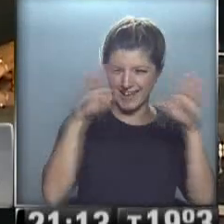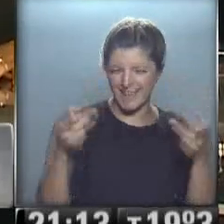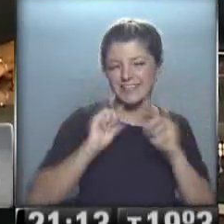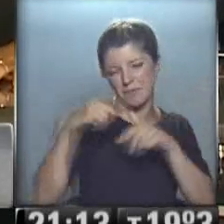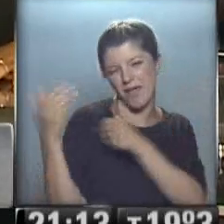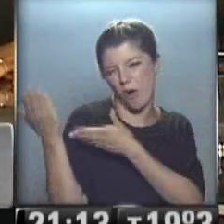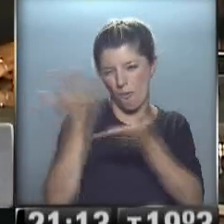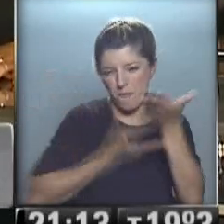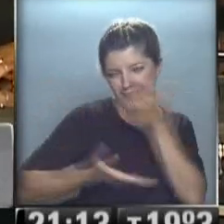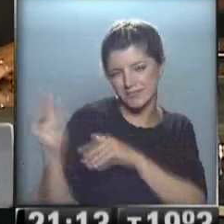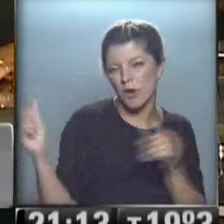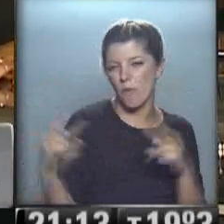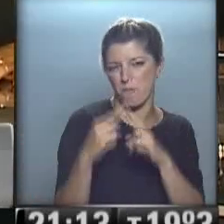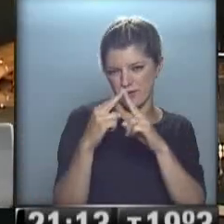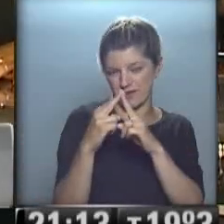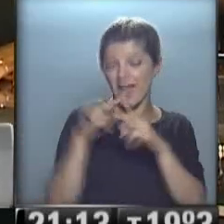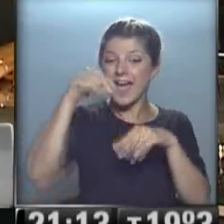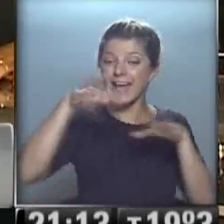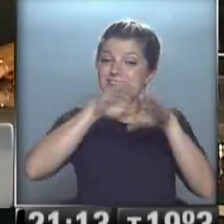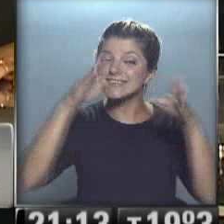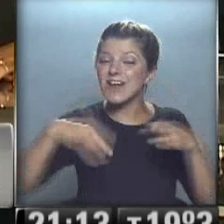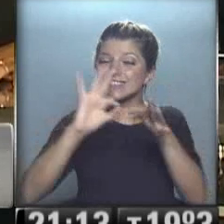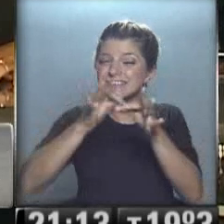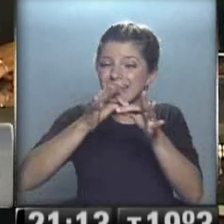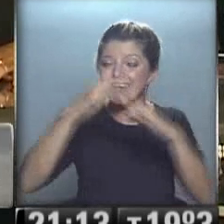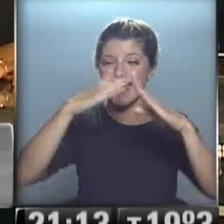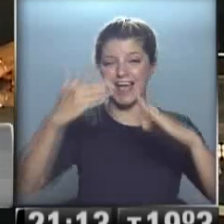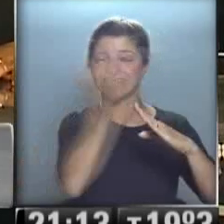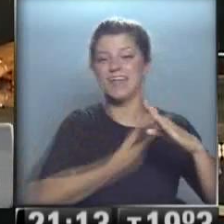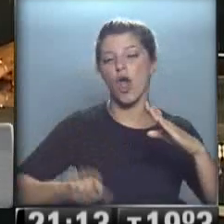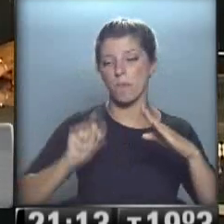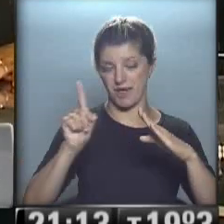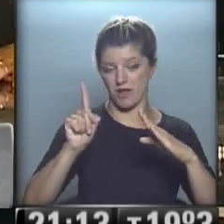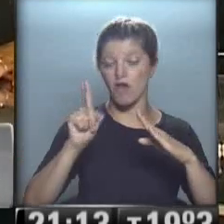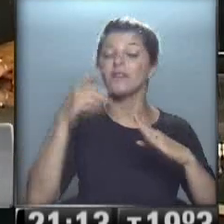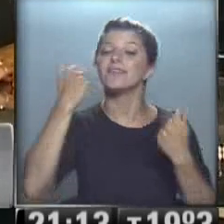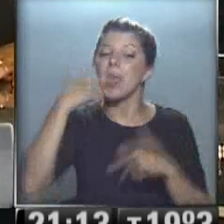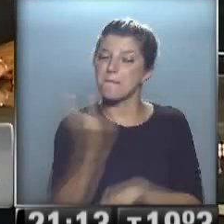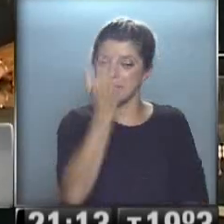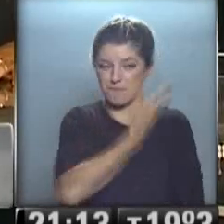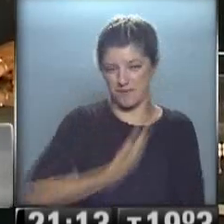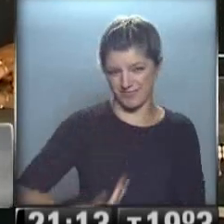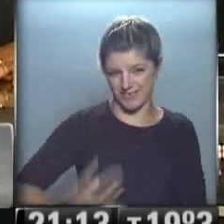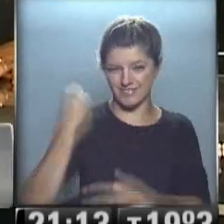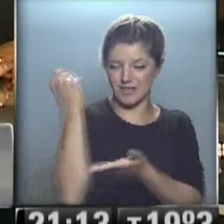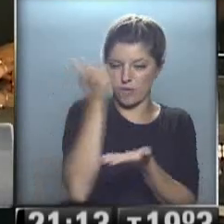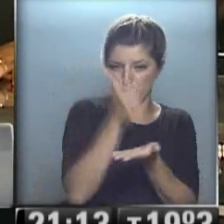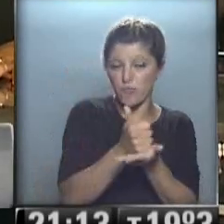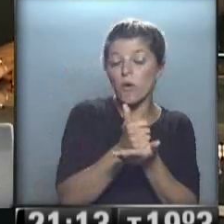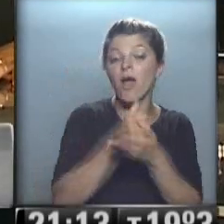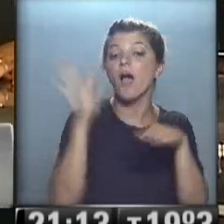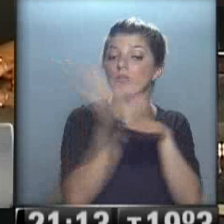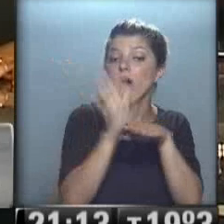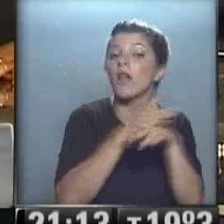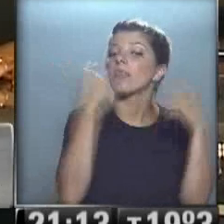central, montado a metros de la Casa de Gobierno, la presencia de la primera mandataria y diversos artistas de parte del